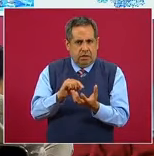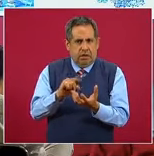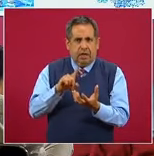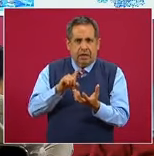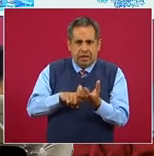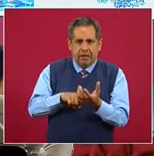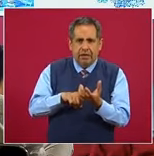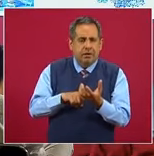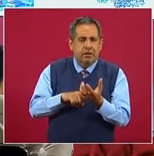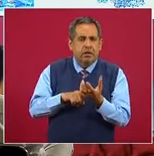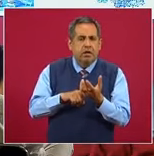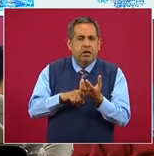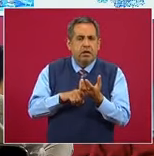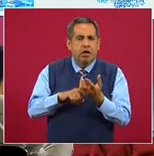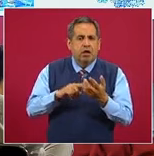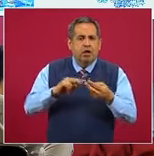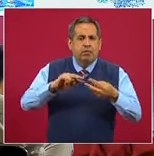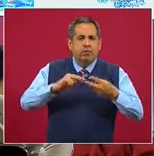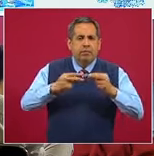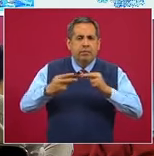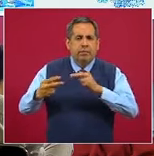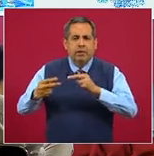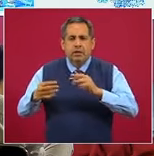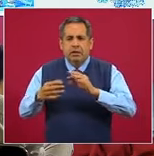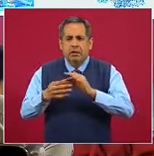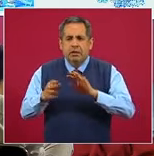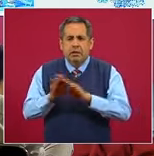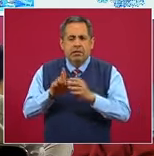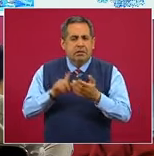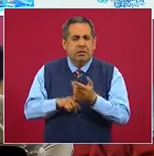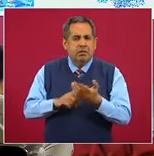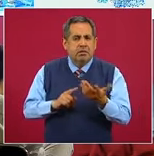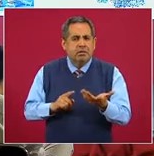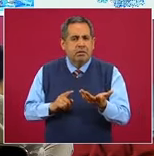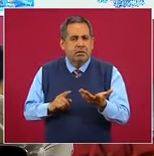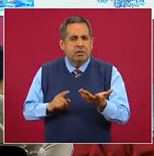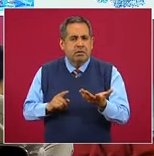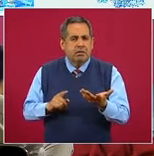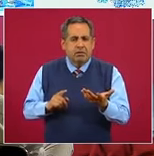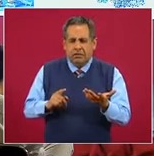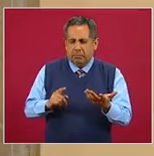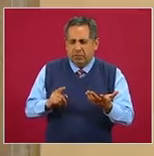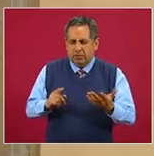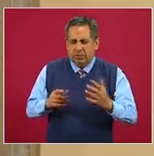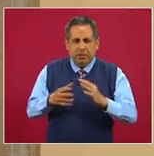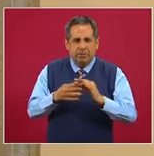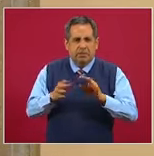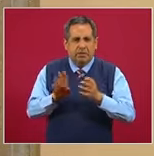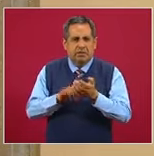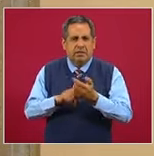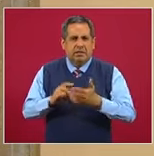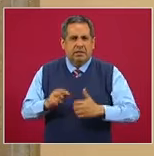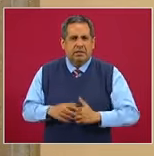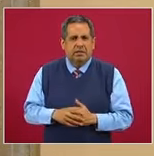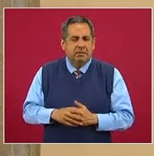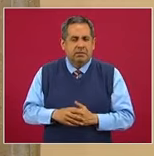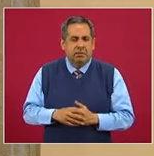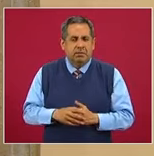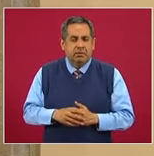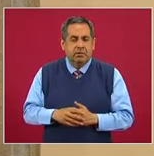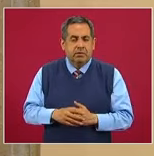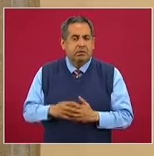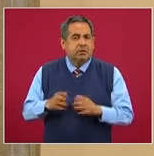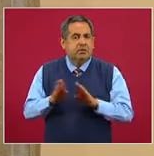cadena de ácido nucleico que se llama RNA. Esta cadena de ácido nucleico, si la pudiéramos organizar